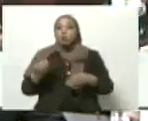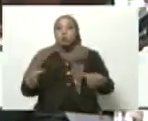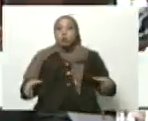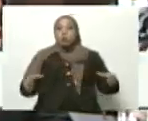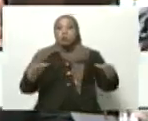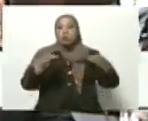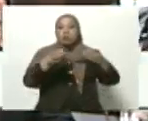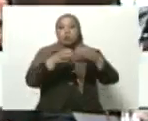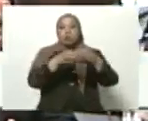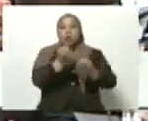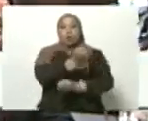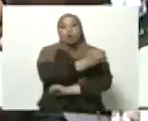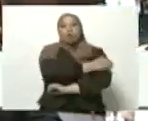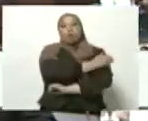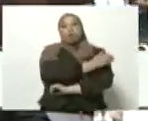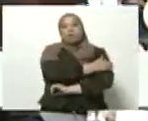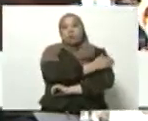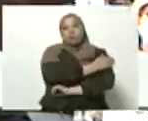del mundo opositor